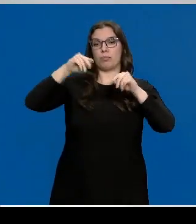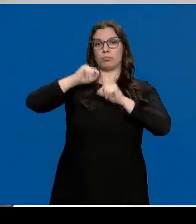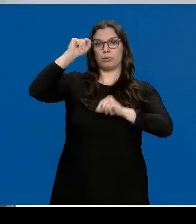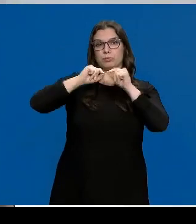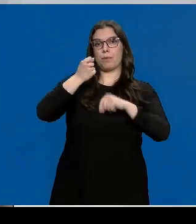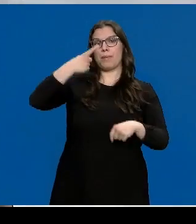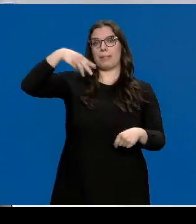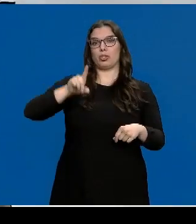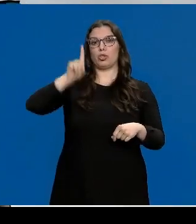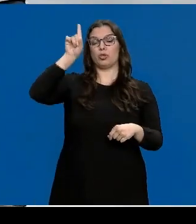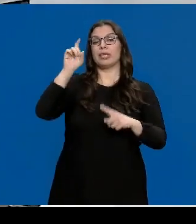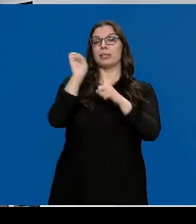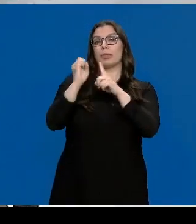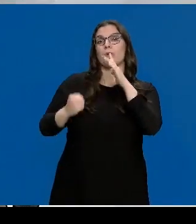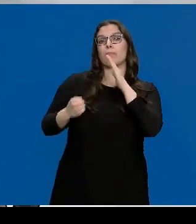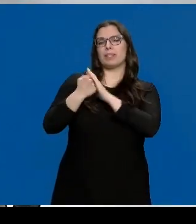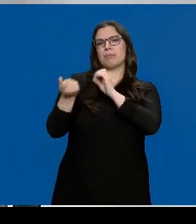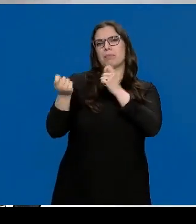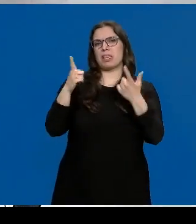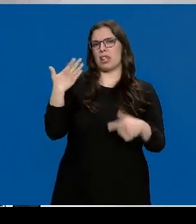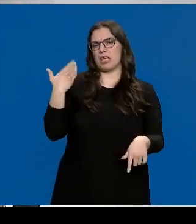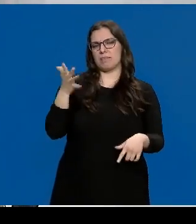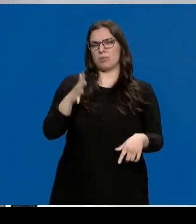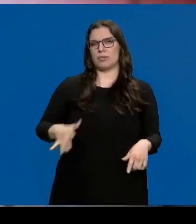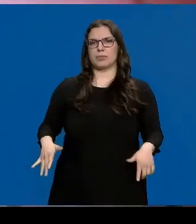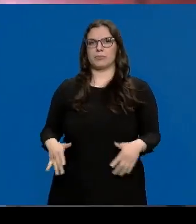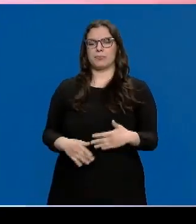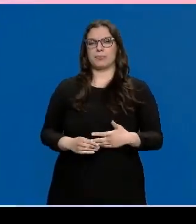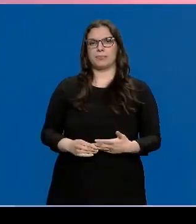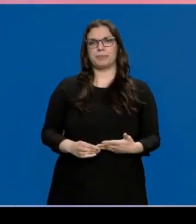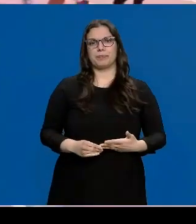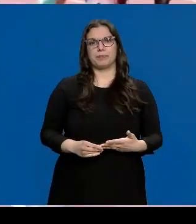el norte y temperaturas máximas muy parecidas a las de ayer.